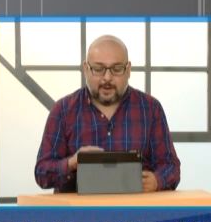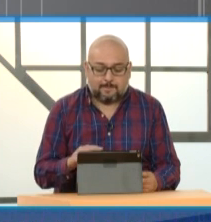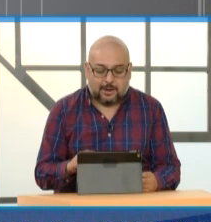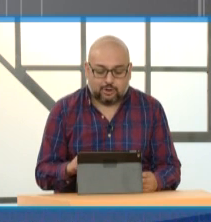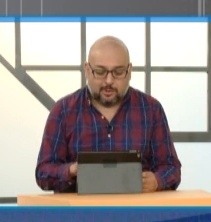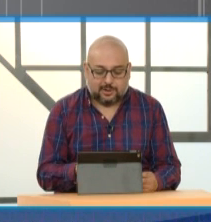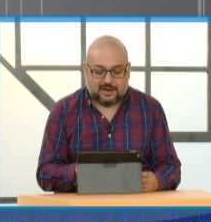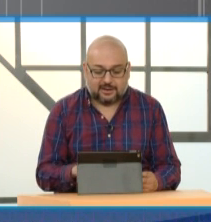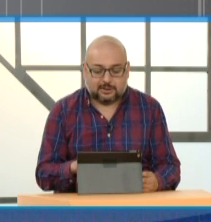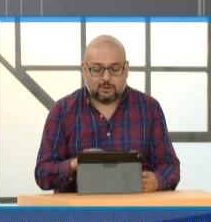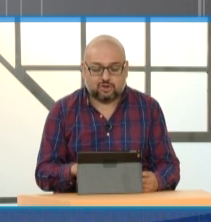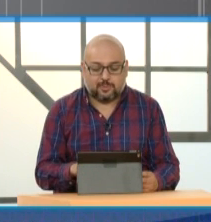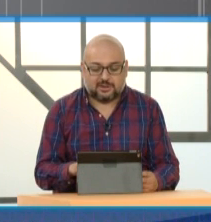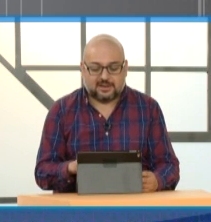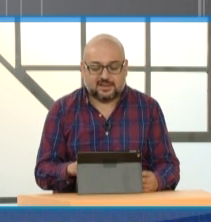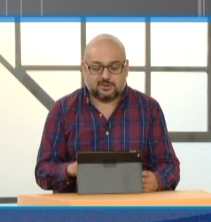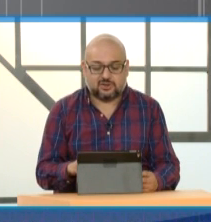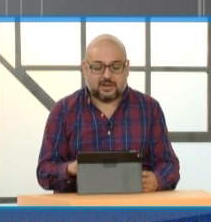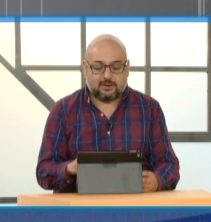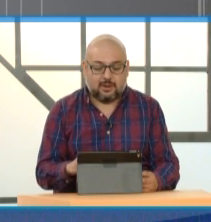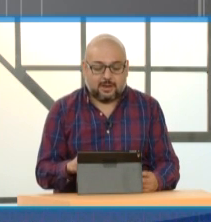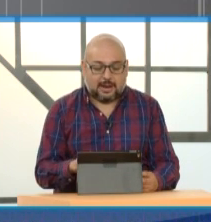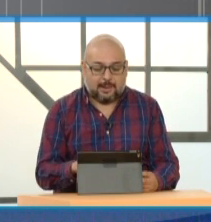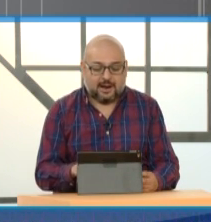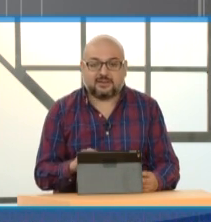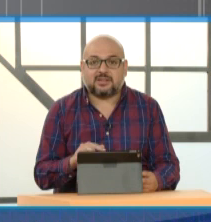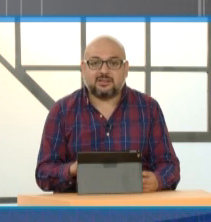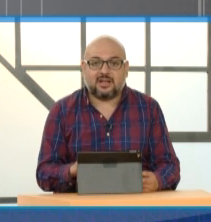no espere votos porque la gente no soporta que le saquen su salario